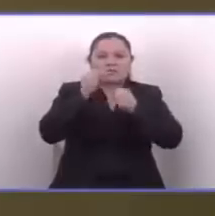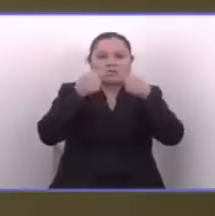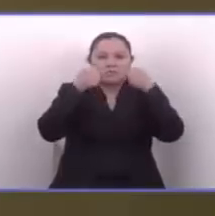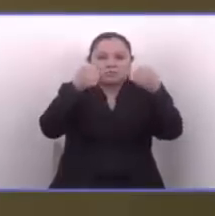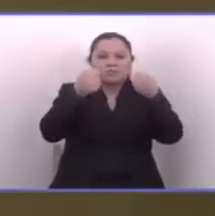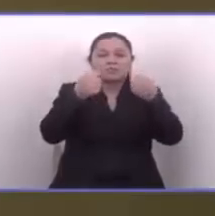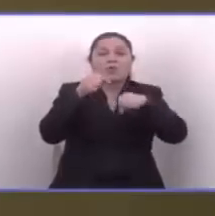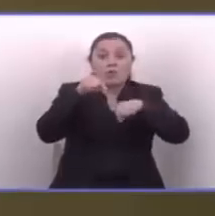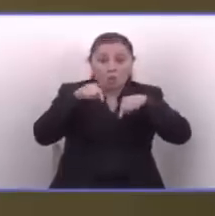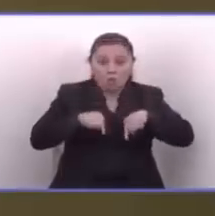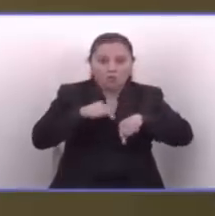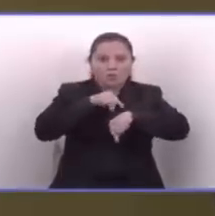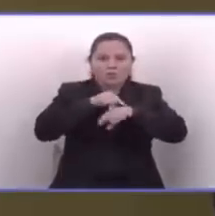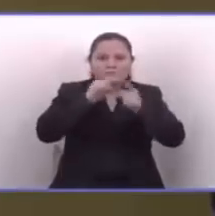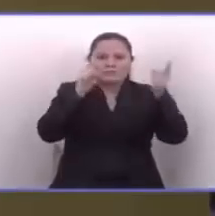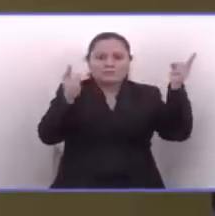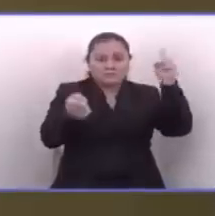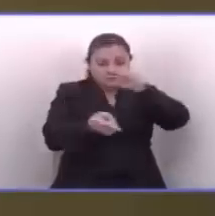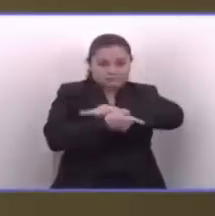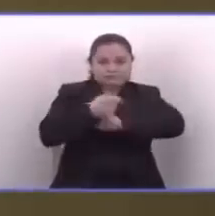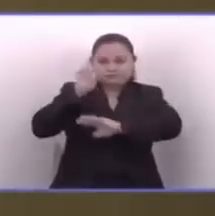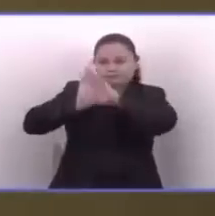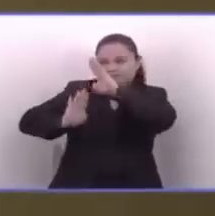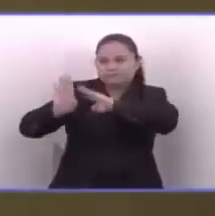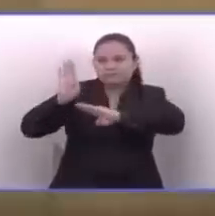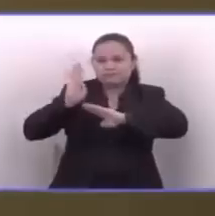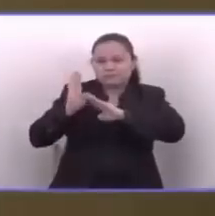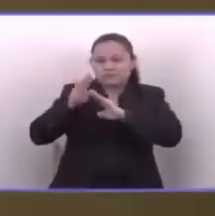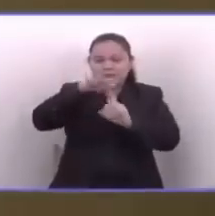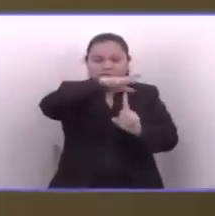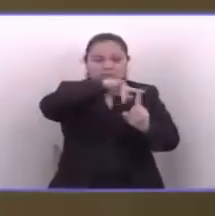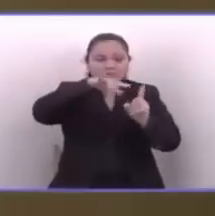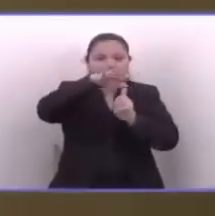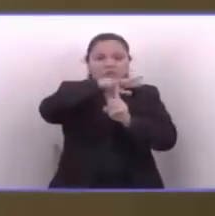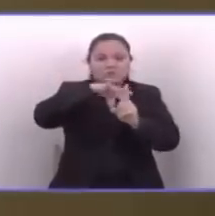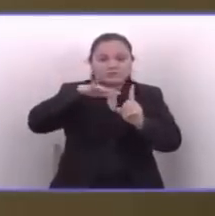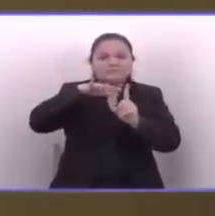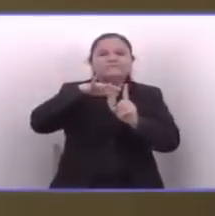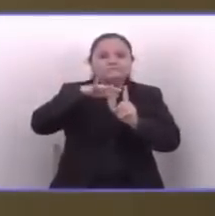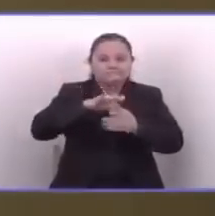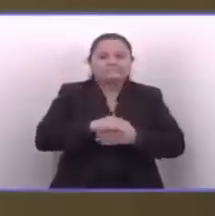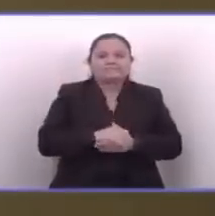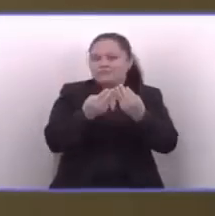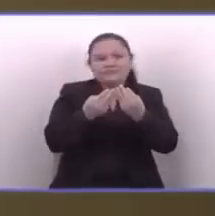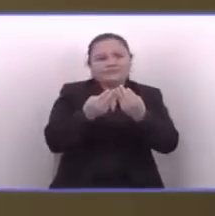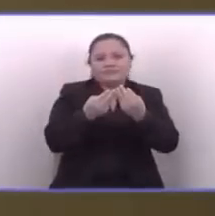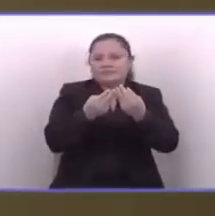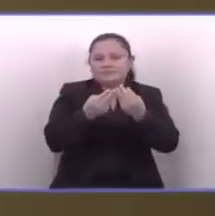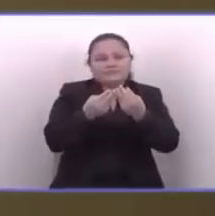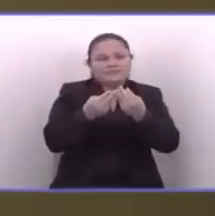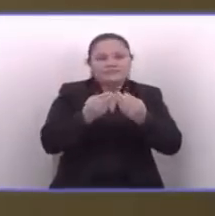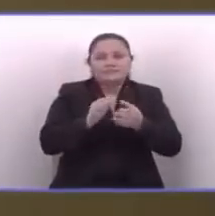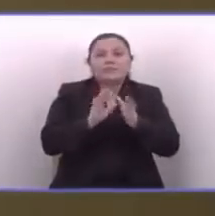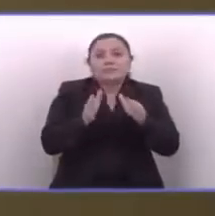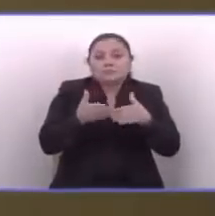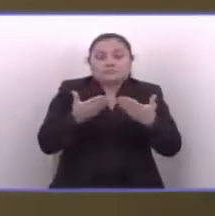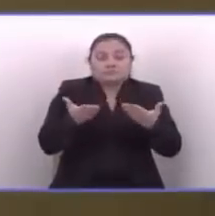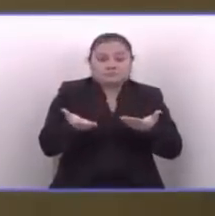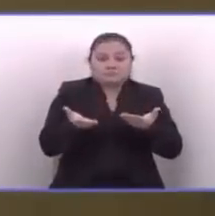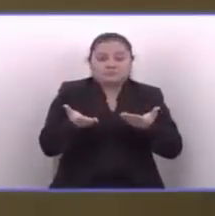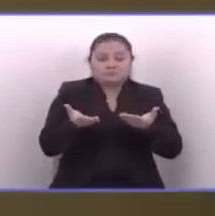Pero este es el momento histórico en el que esta situación va a cambiar. Por